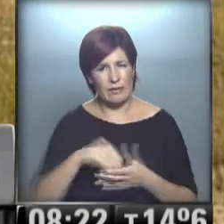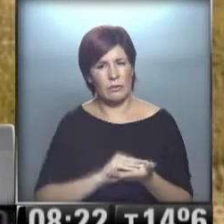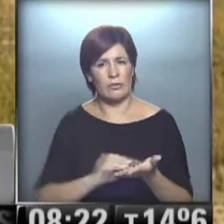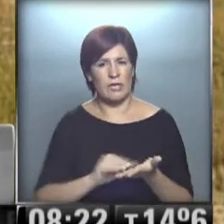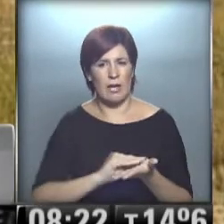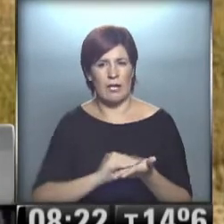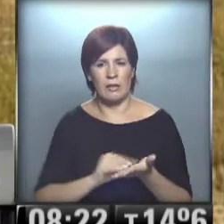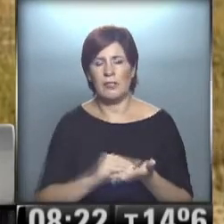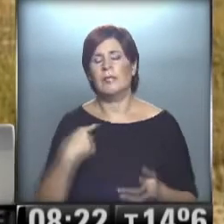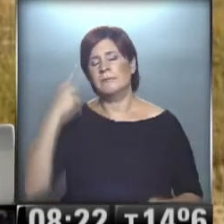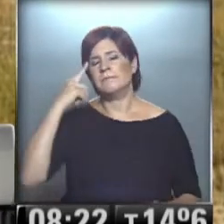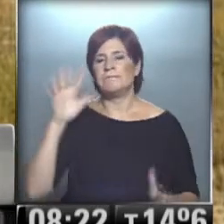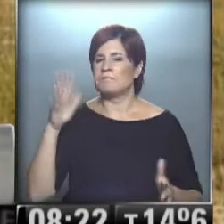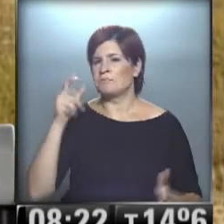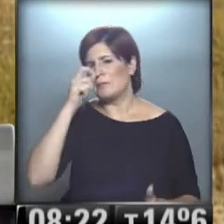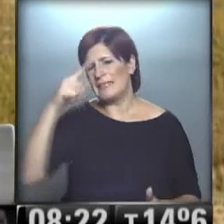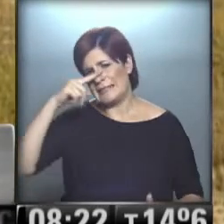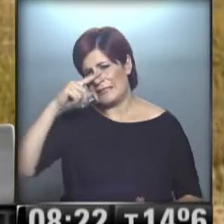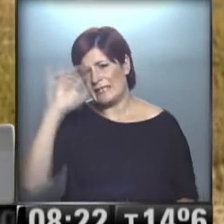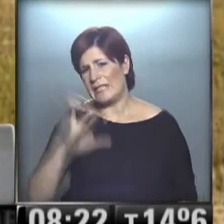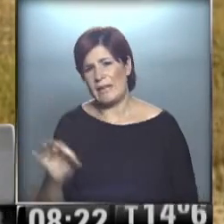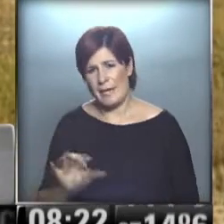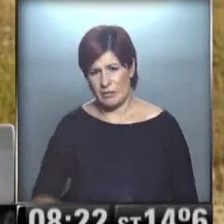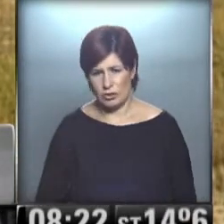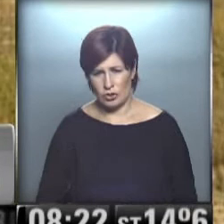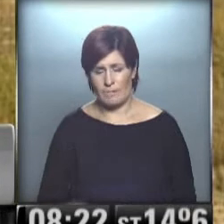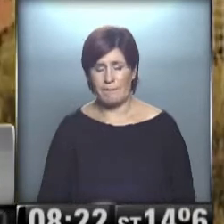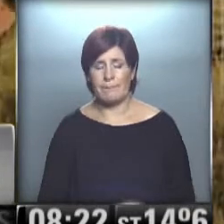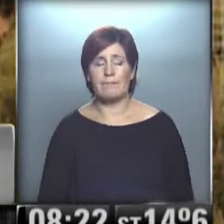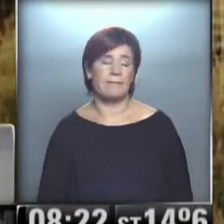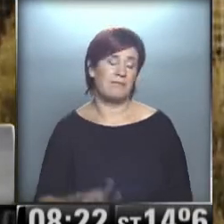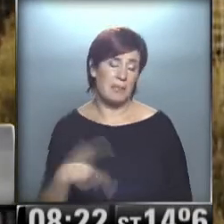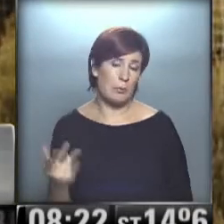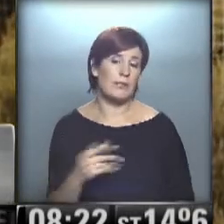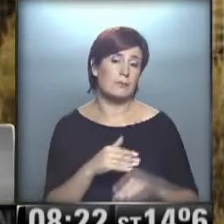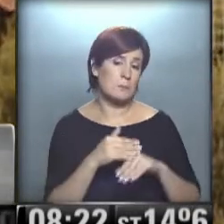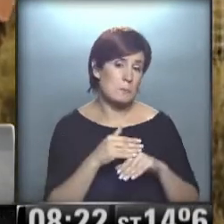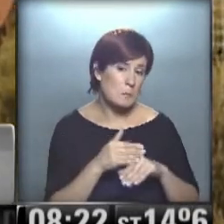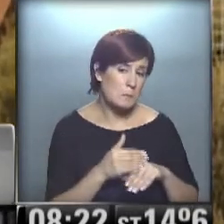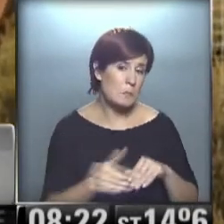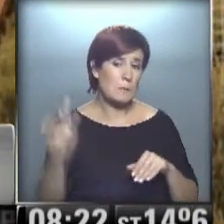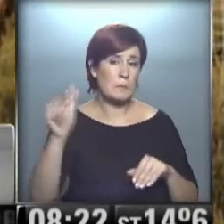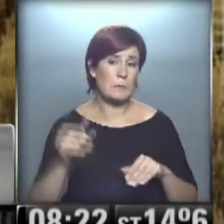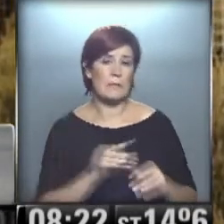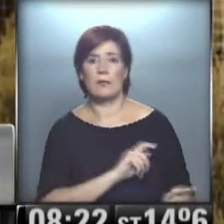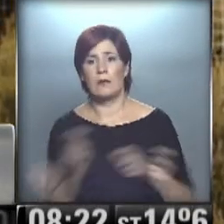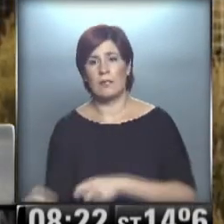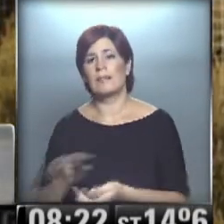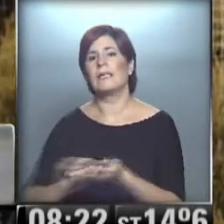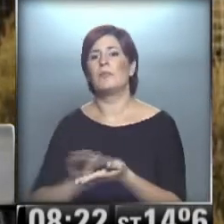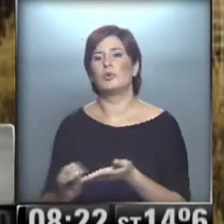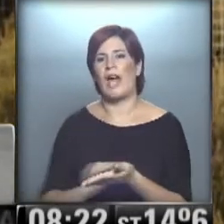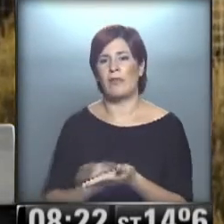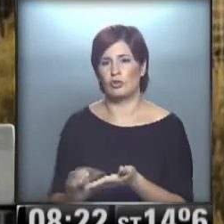estaba previsto para fin de mes para el día 27 de marzo y posteriormente ya será una discusión que se va a dar en la cámara de diputados de la nación